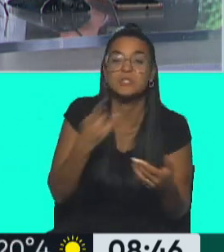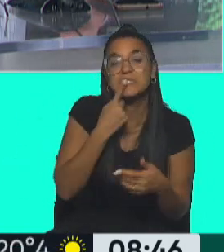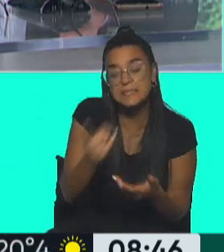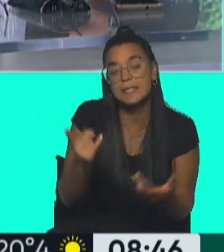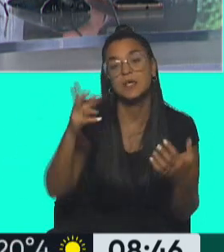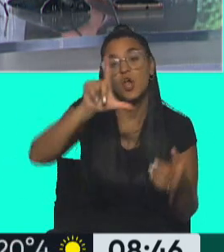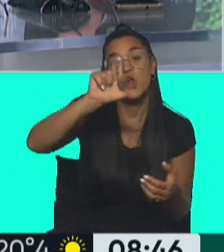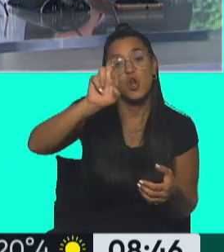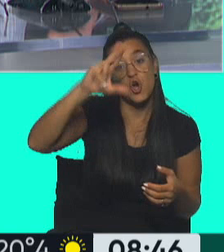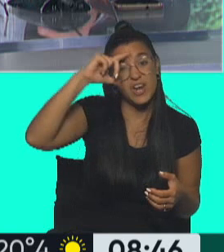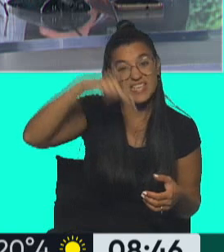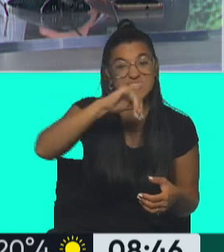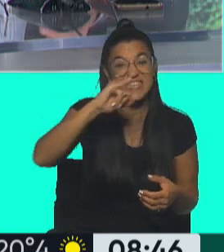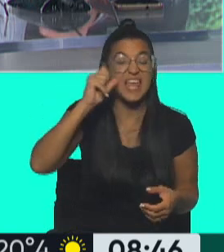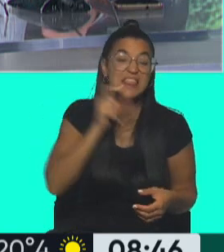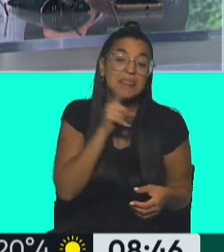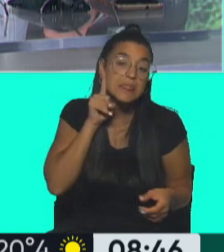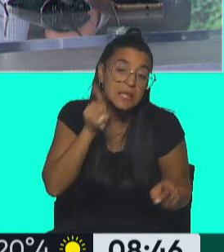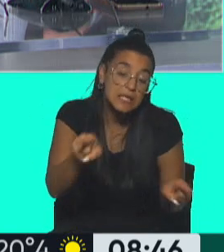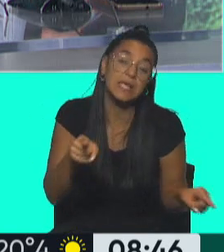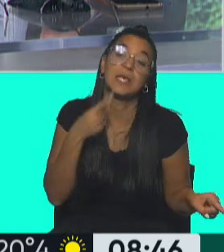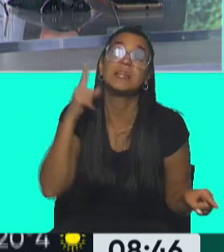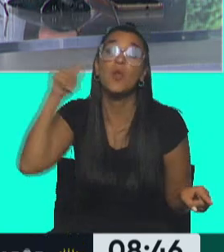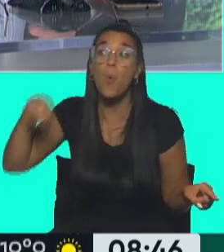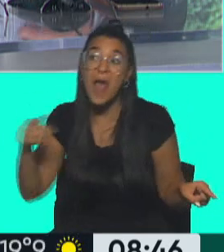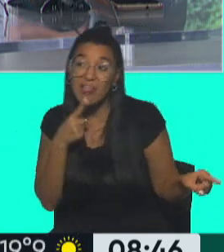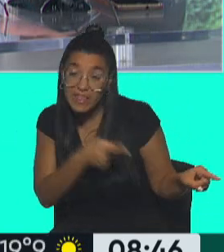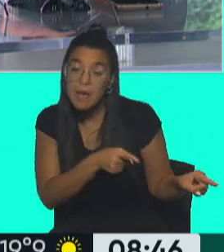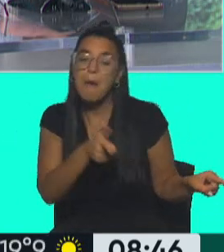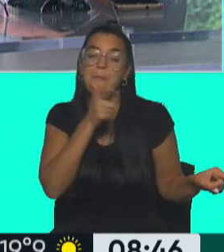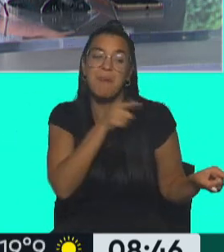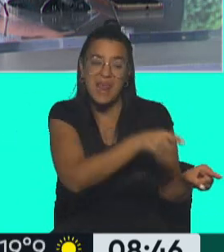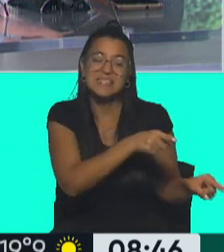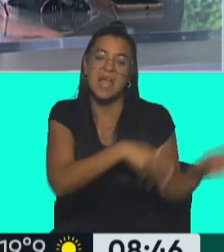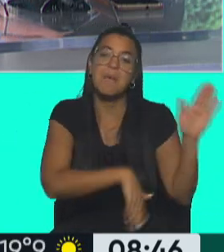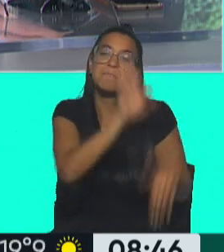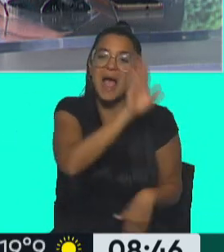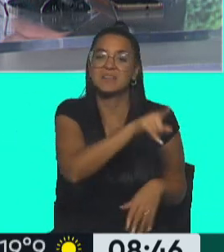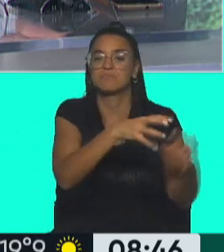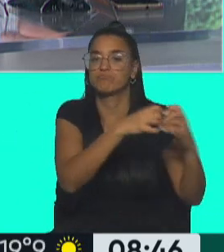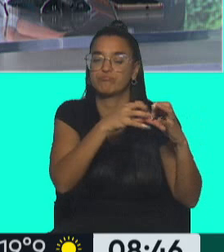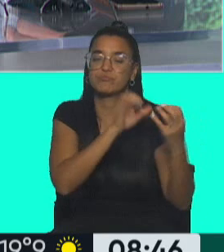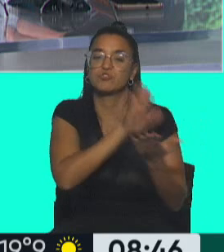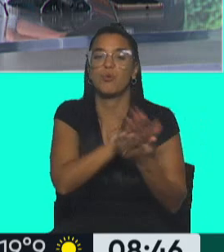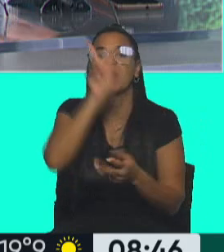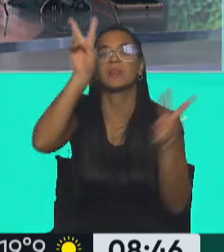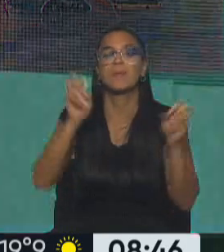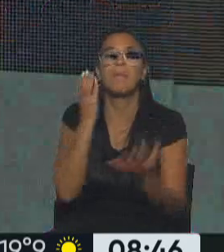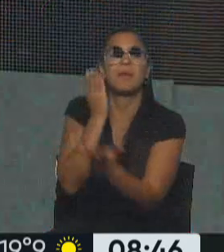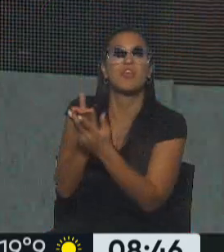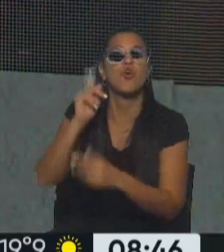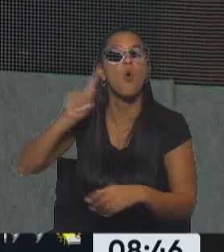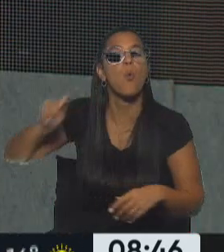de Lorenzetti, como se lo empieza a conocer en tribunales, parece ser el eje de la discusión en torno al pedido de juicio